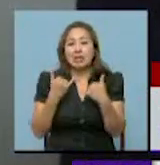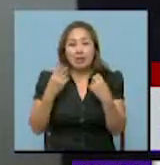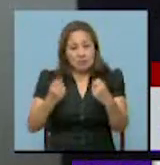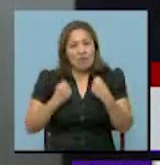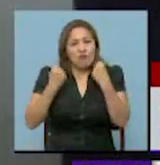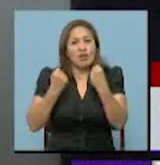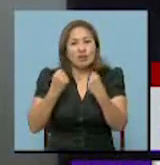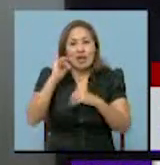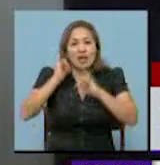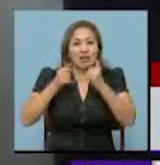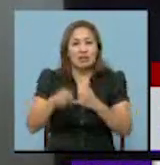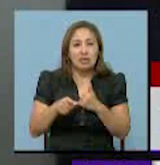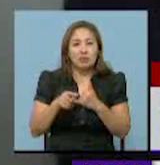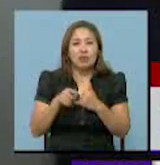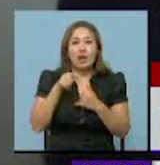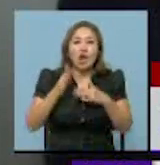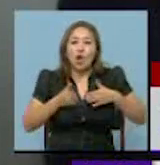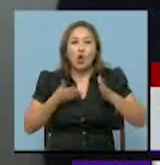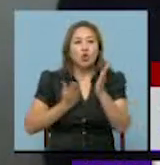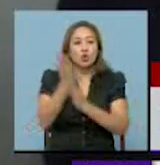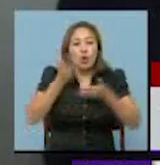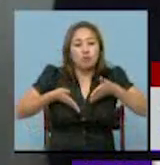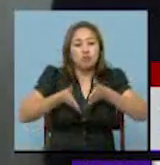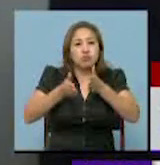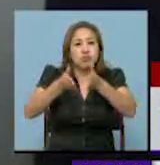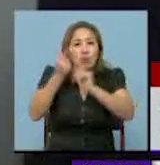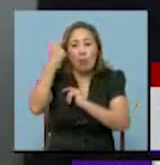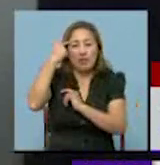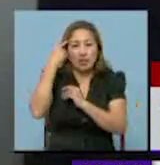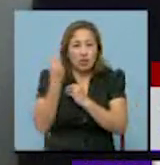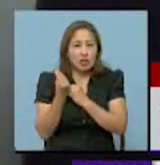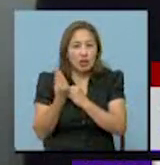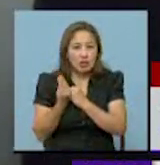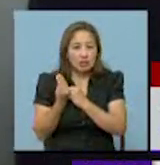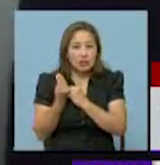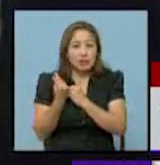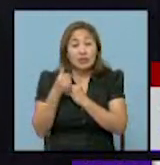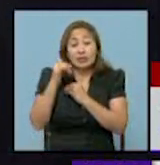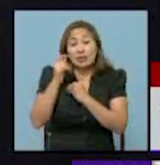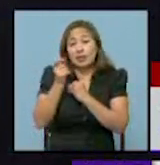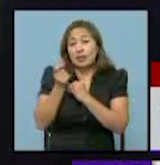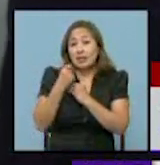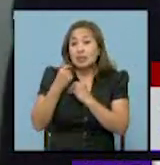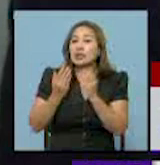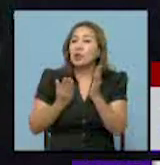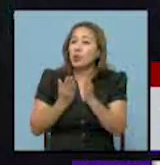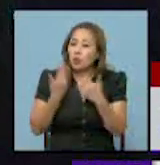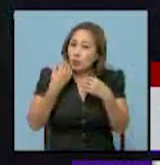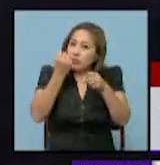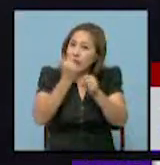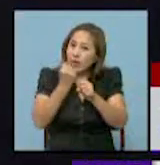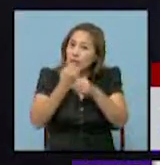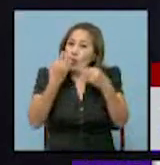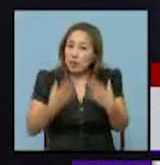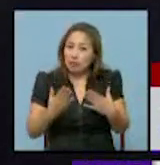convicción, manteniendo el rumbo y sin dejar de pensar que si hacemos los deberes que dependen